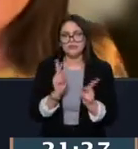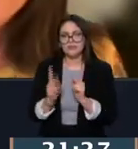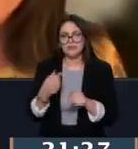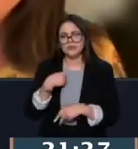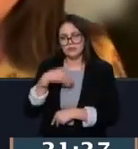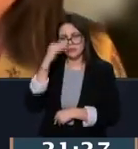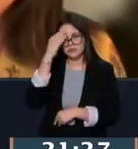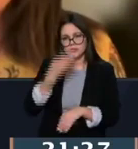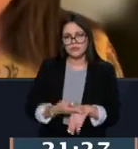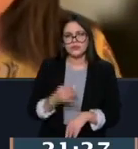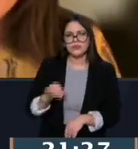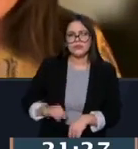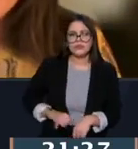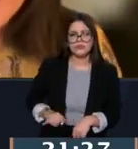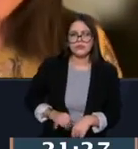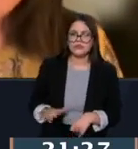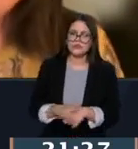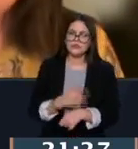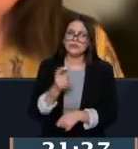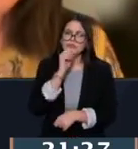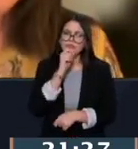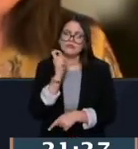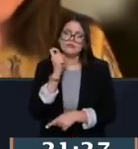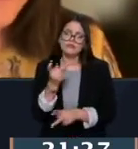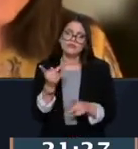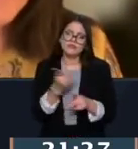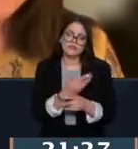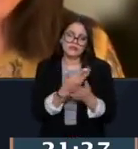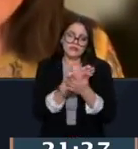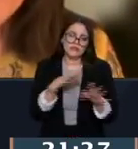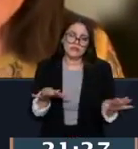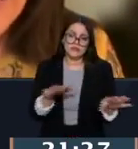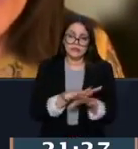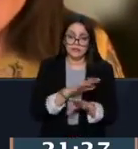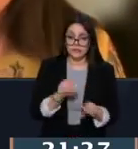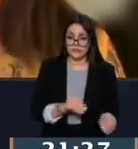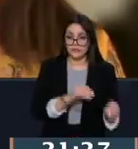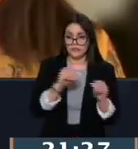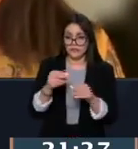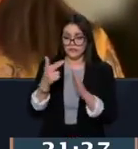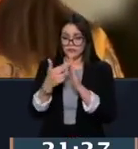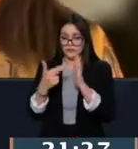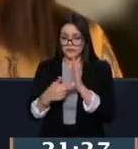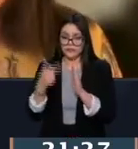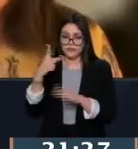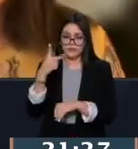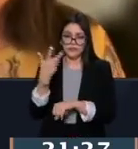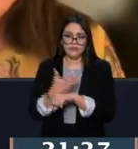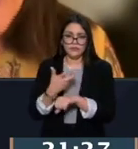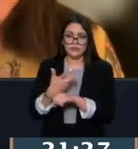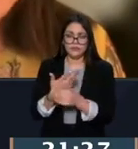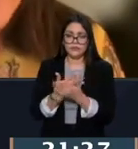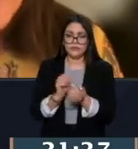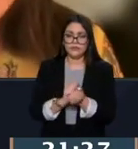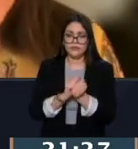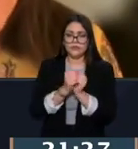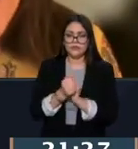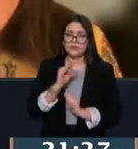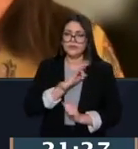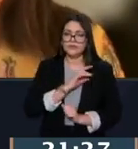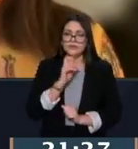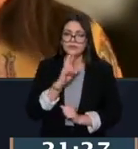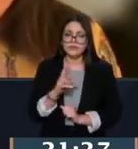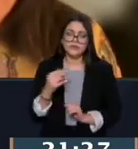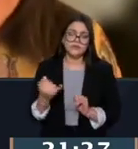tú ahora decías que un poco el escenario este de que se cambian ya la normatividad en Estados Unidos puede generar un efecto